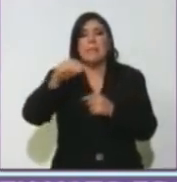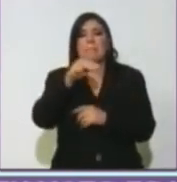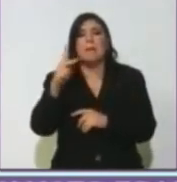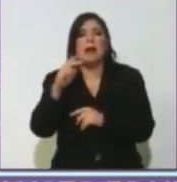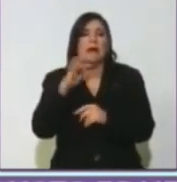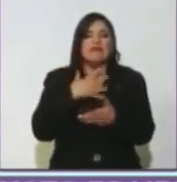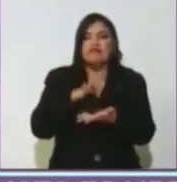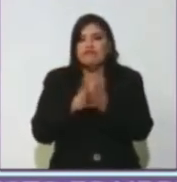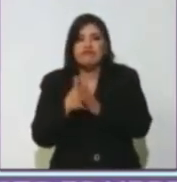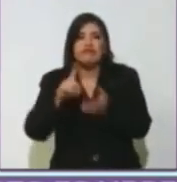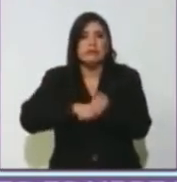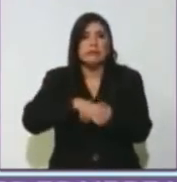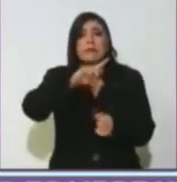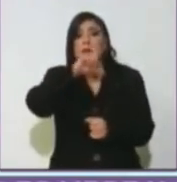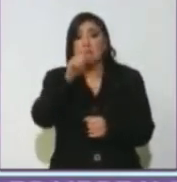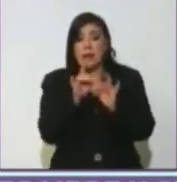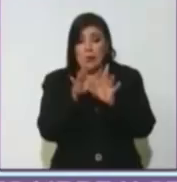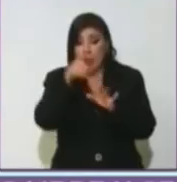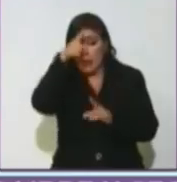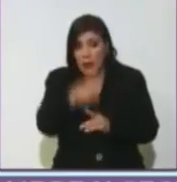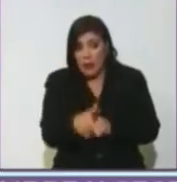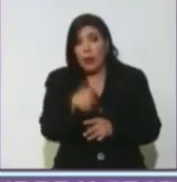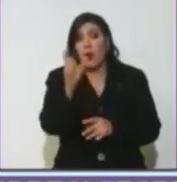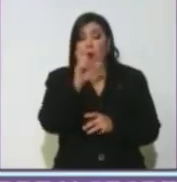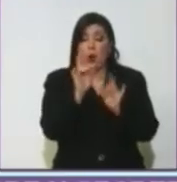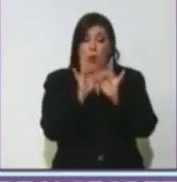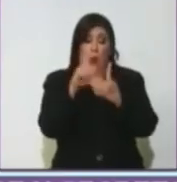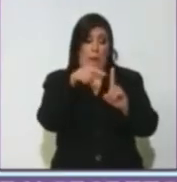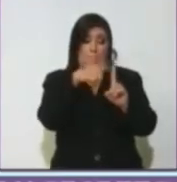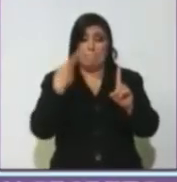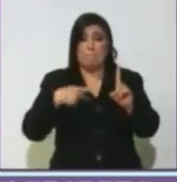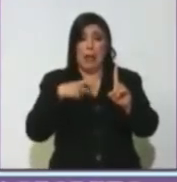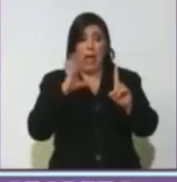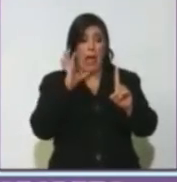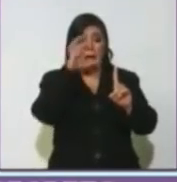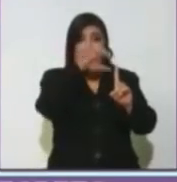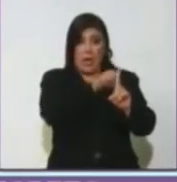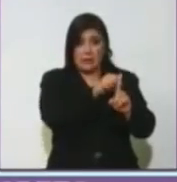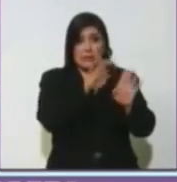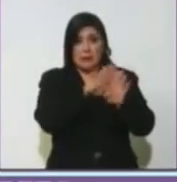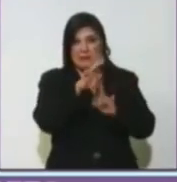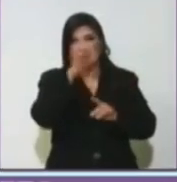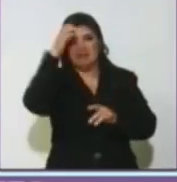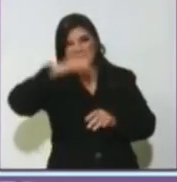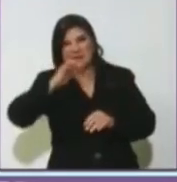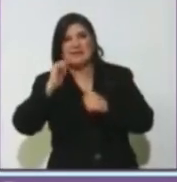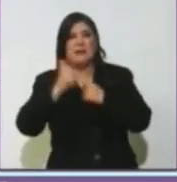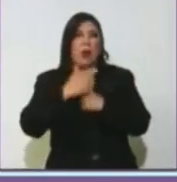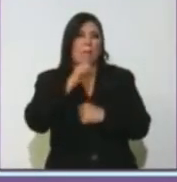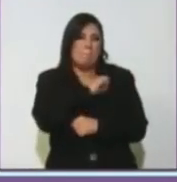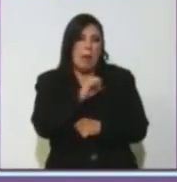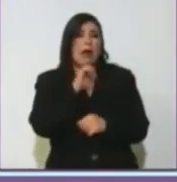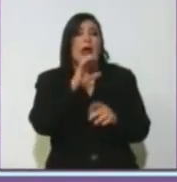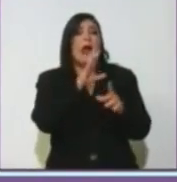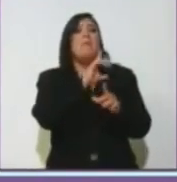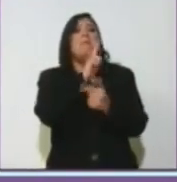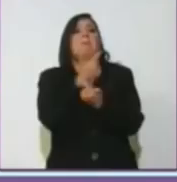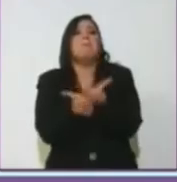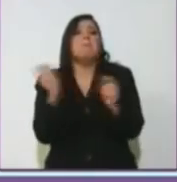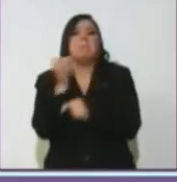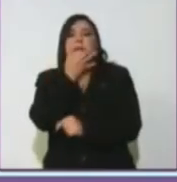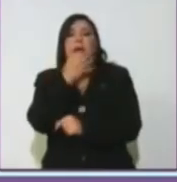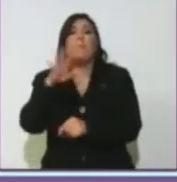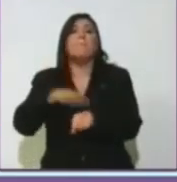que en el momento en el que algún delincuente es atrapado y es efectivamente liberado porque los